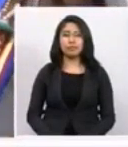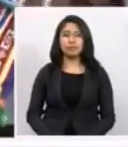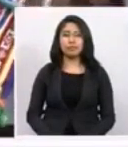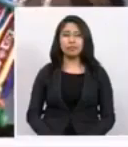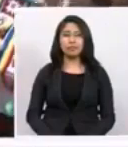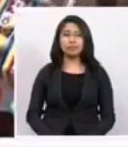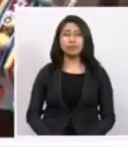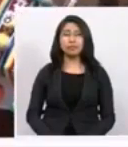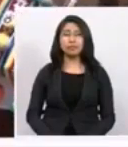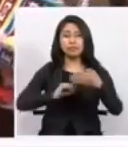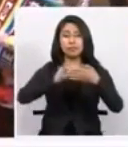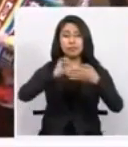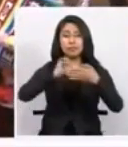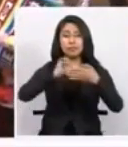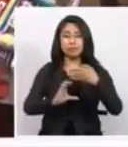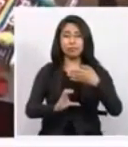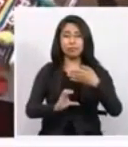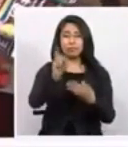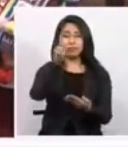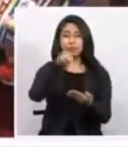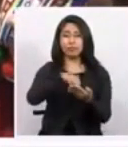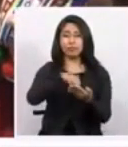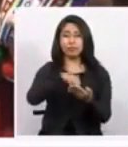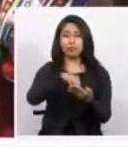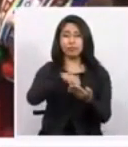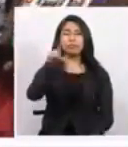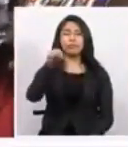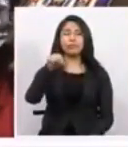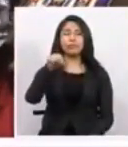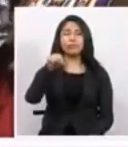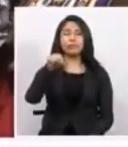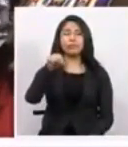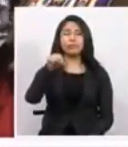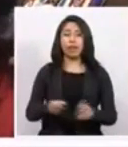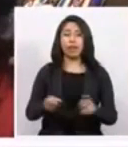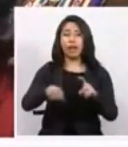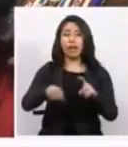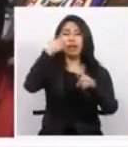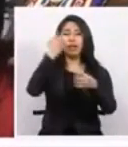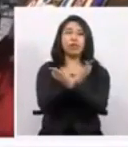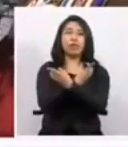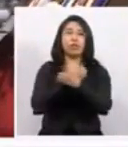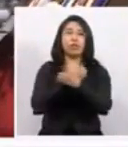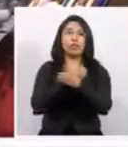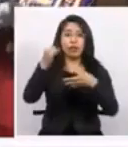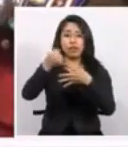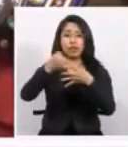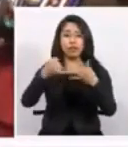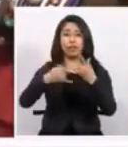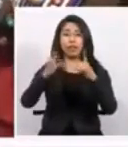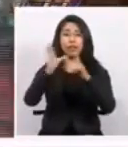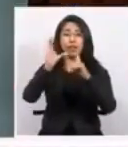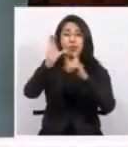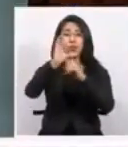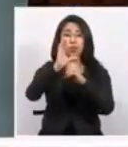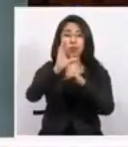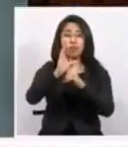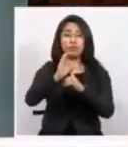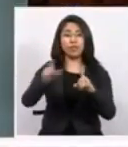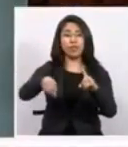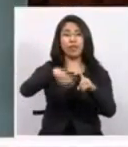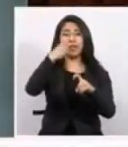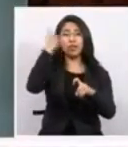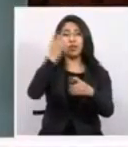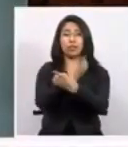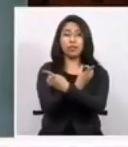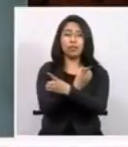En octubre de 2020, triunfó la democracia intercultural. Triunfó la